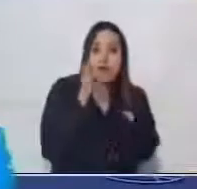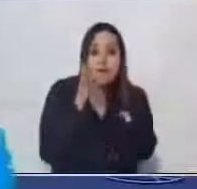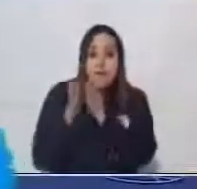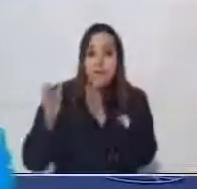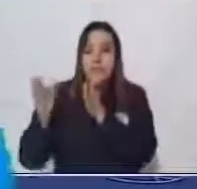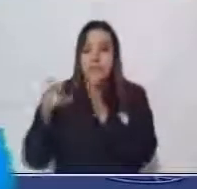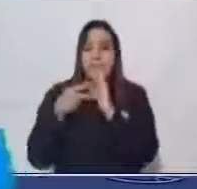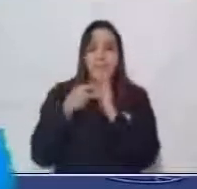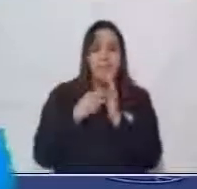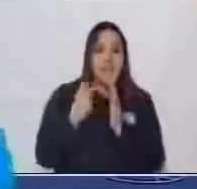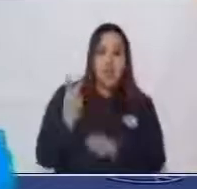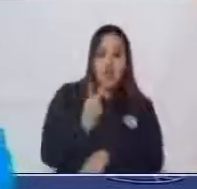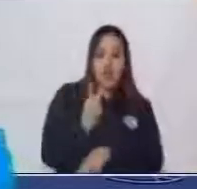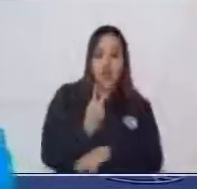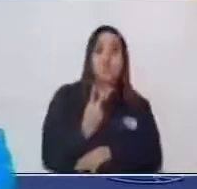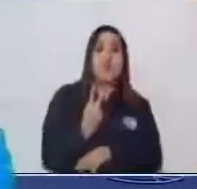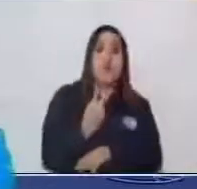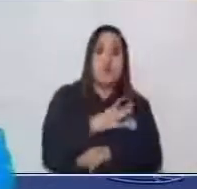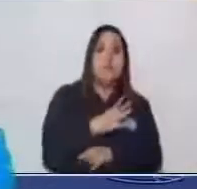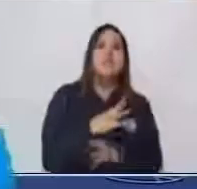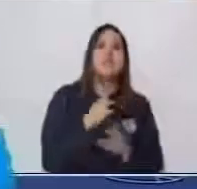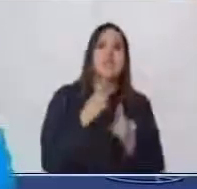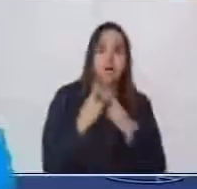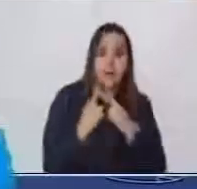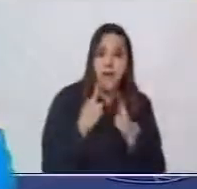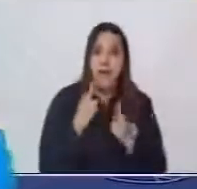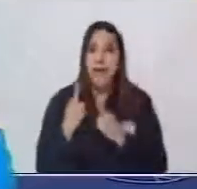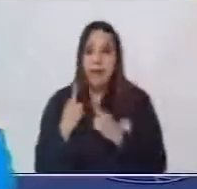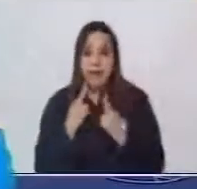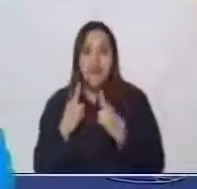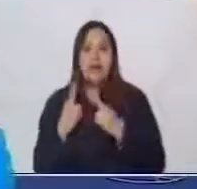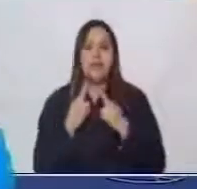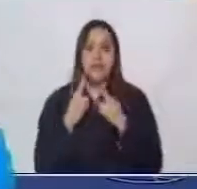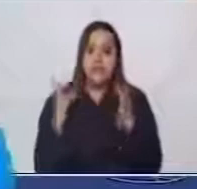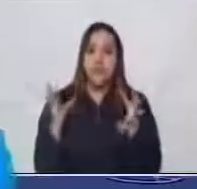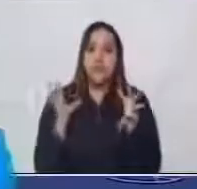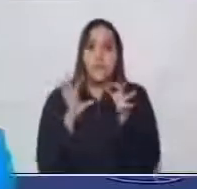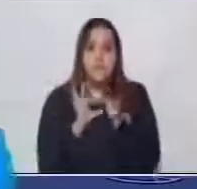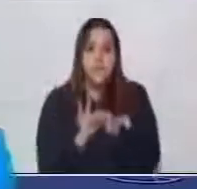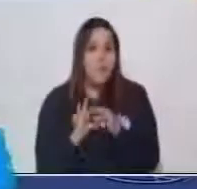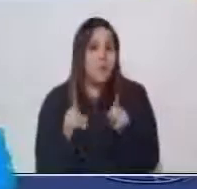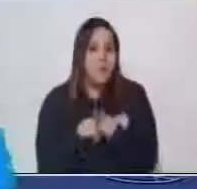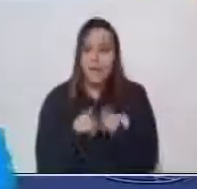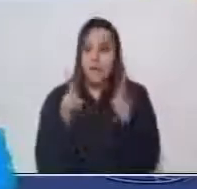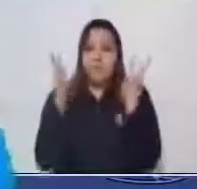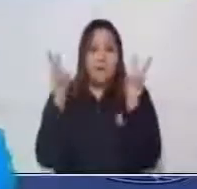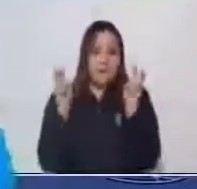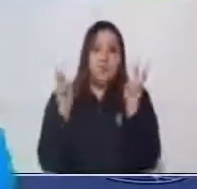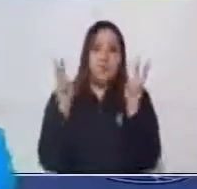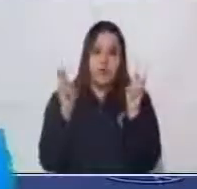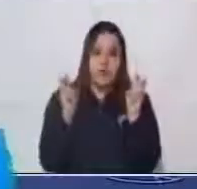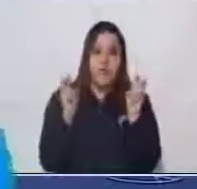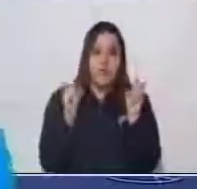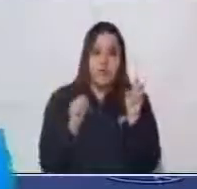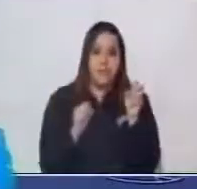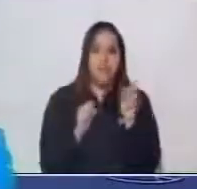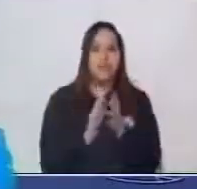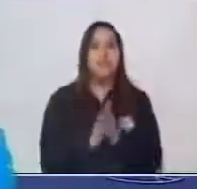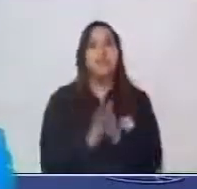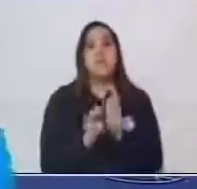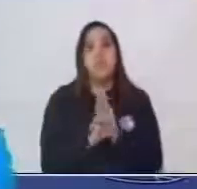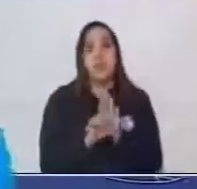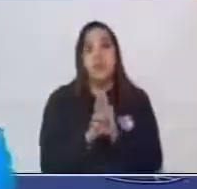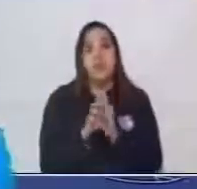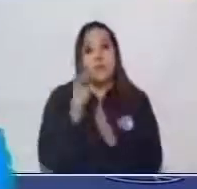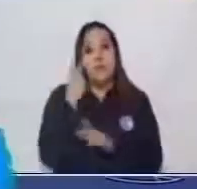la oración anterior, es decir, abordan o tratan de lo mismo. ¿Te recuerdas que cuando vimos